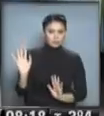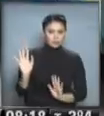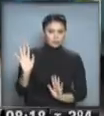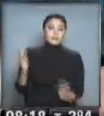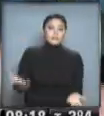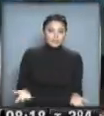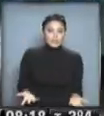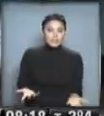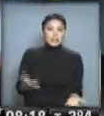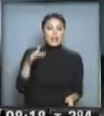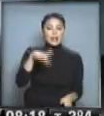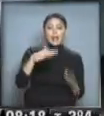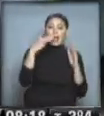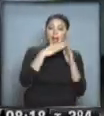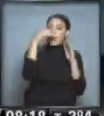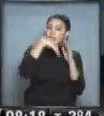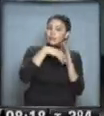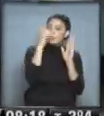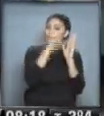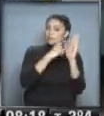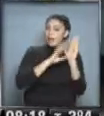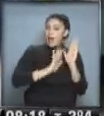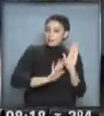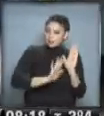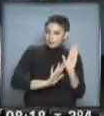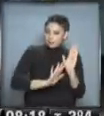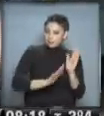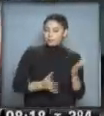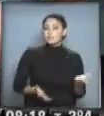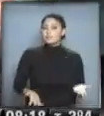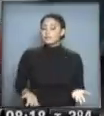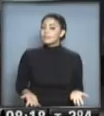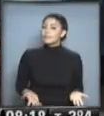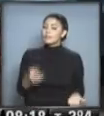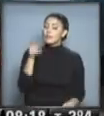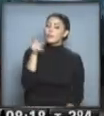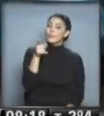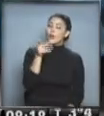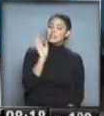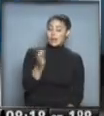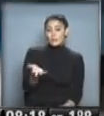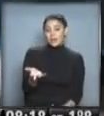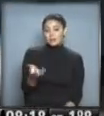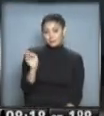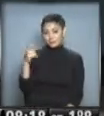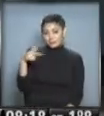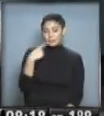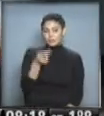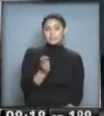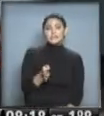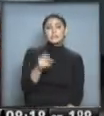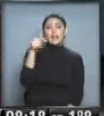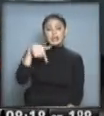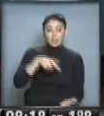en este sentido bueno en casa las normas son estas ocurre que vos sabés muy bien que esta es una época también